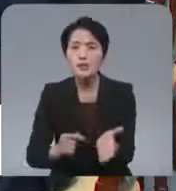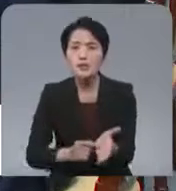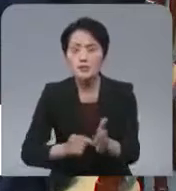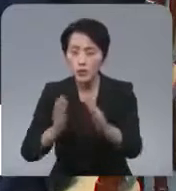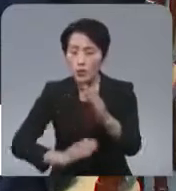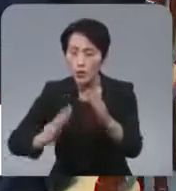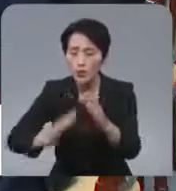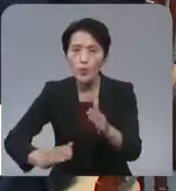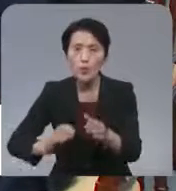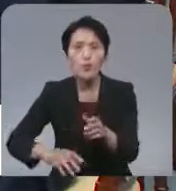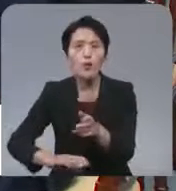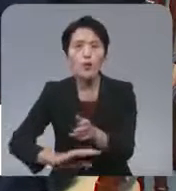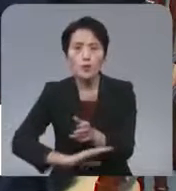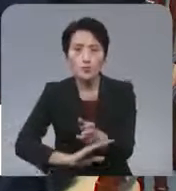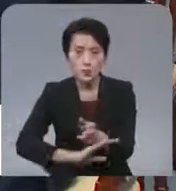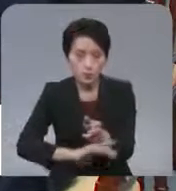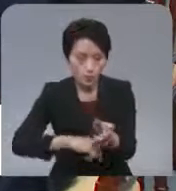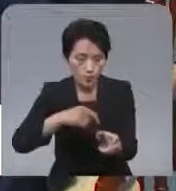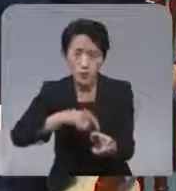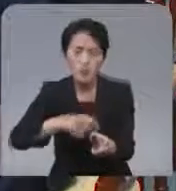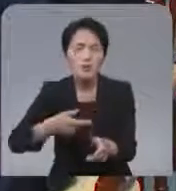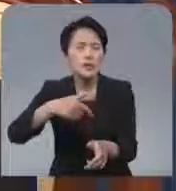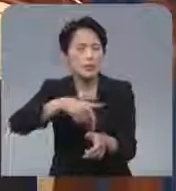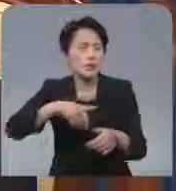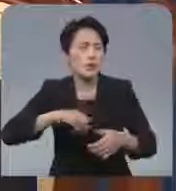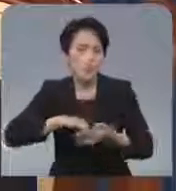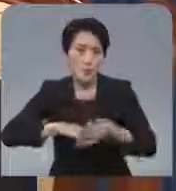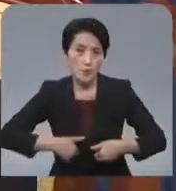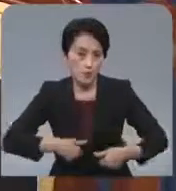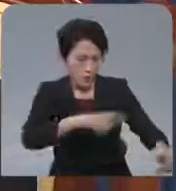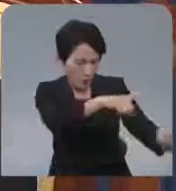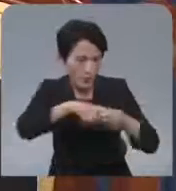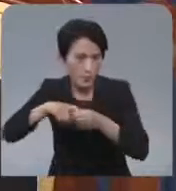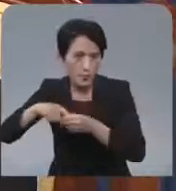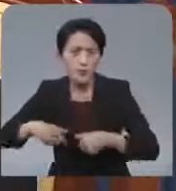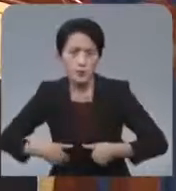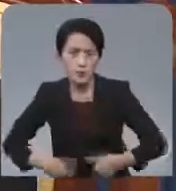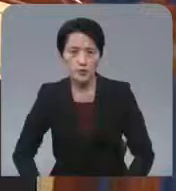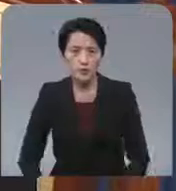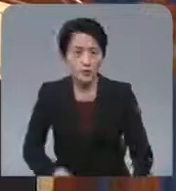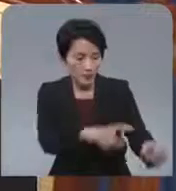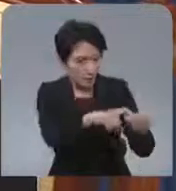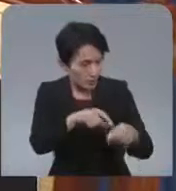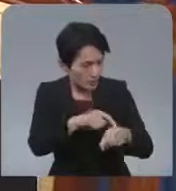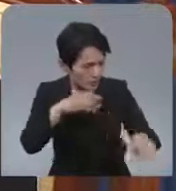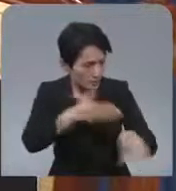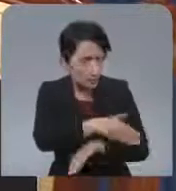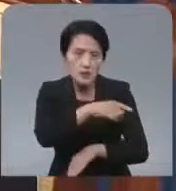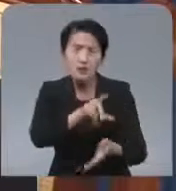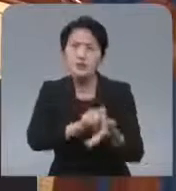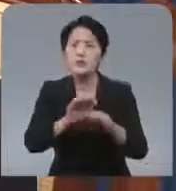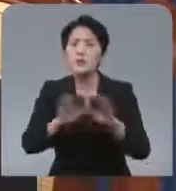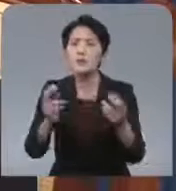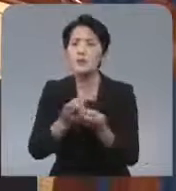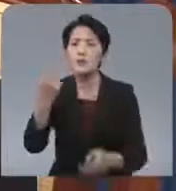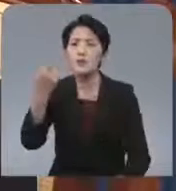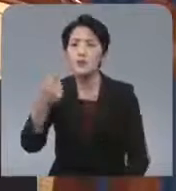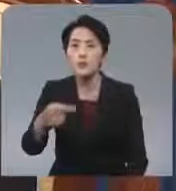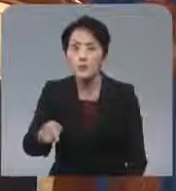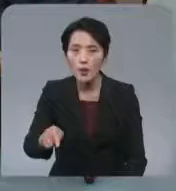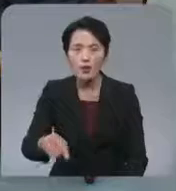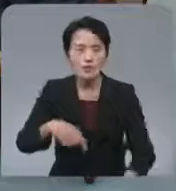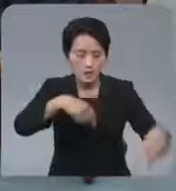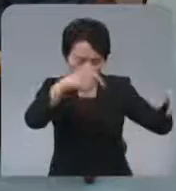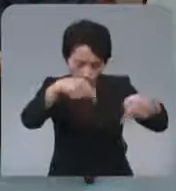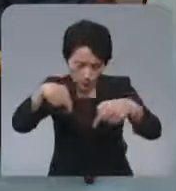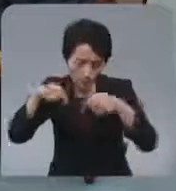movilizando todos los recursos diplomáticos posibles para aumentar su importación al respecto el mandatario solicitó a la población no entrar